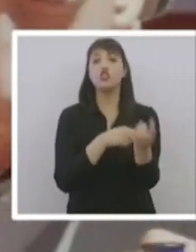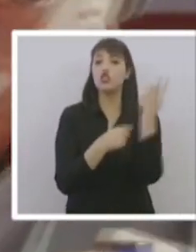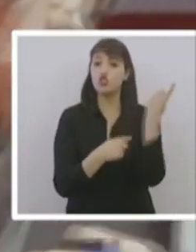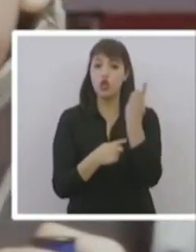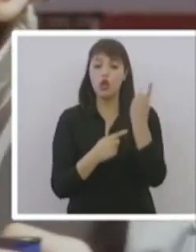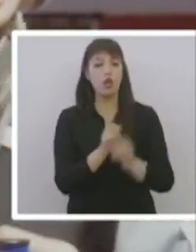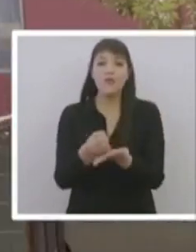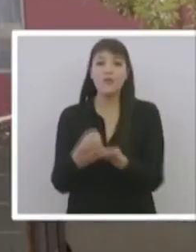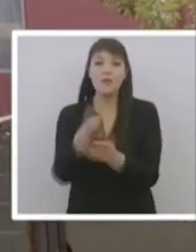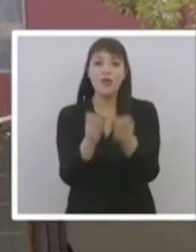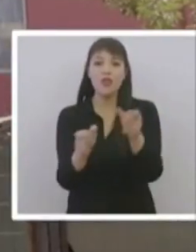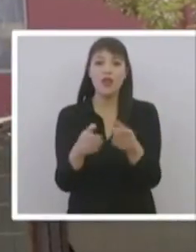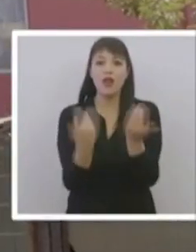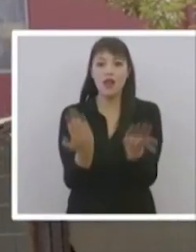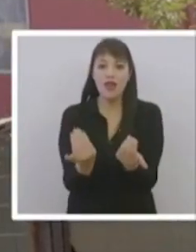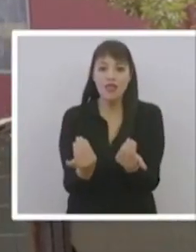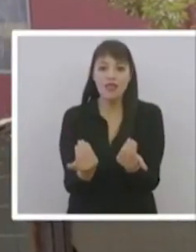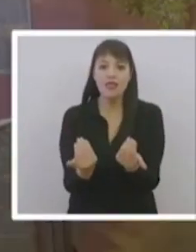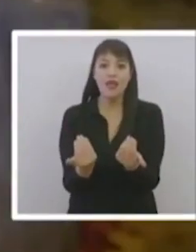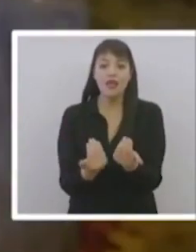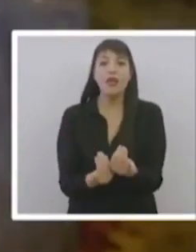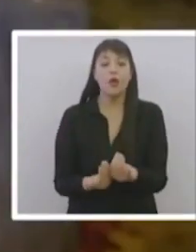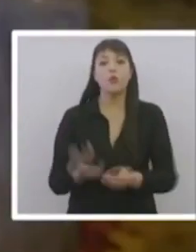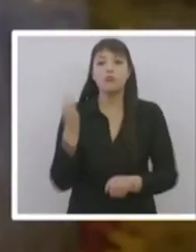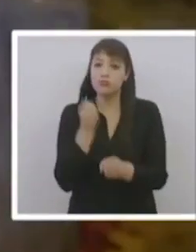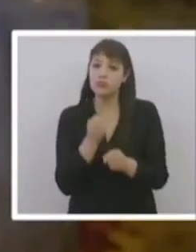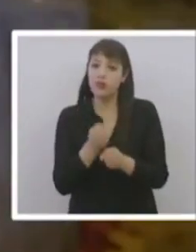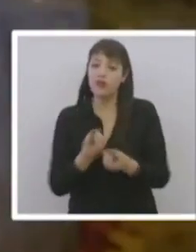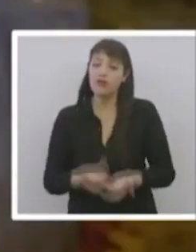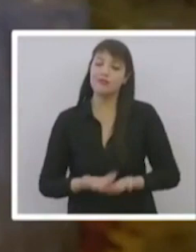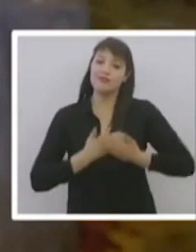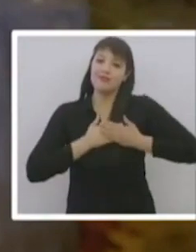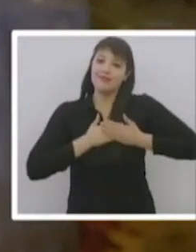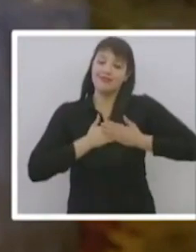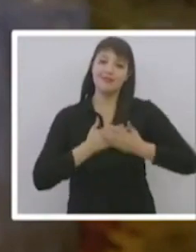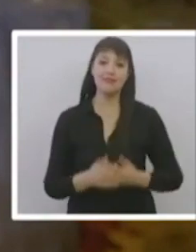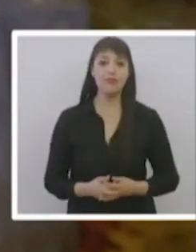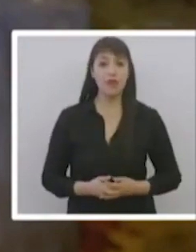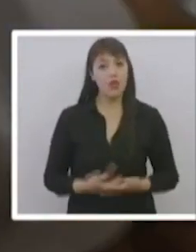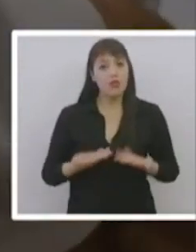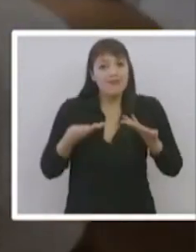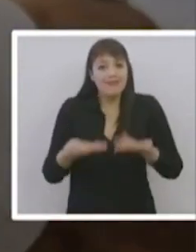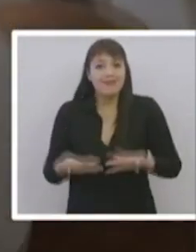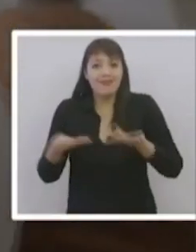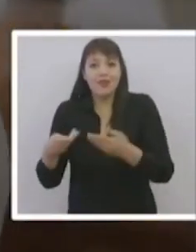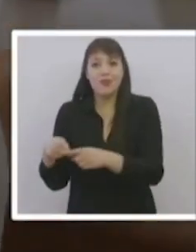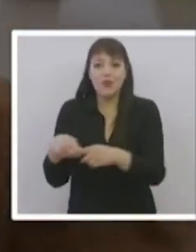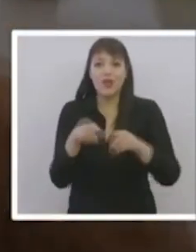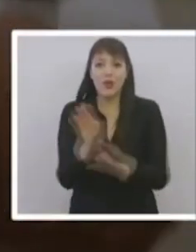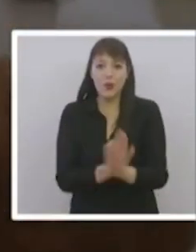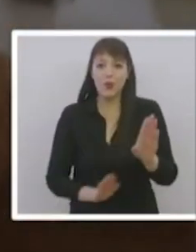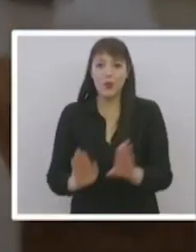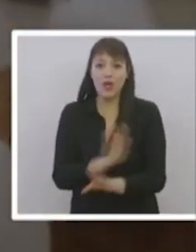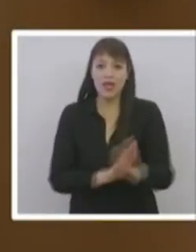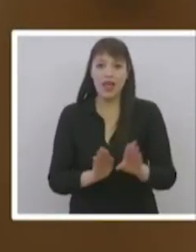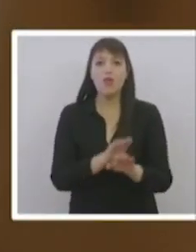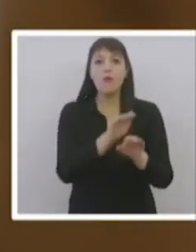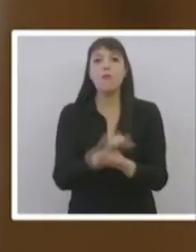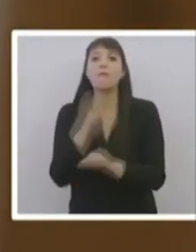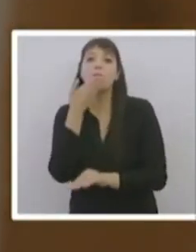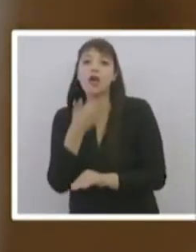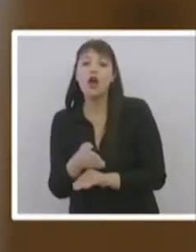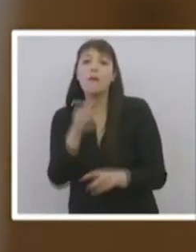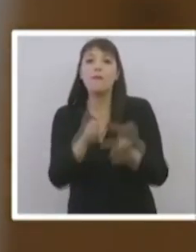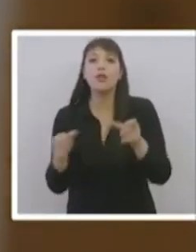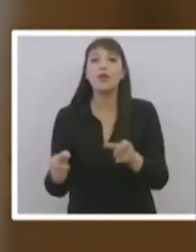prestar colaboración en la asistencia técnica, o requerimientos de ayudas técnicas que hoy en día también tienen una alta demanda, donde